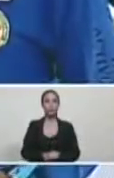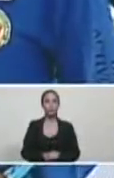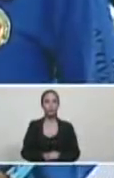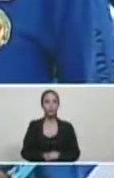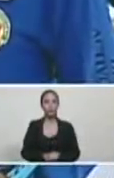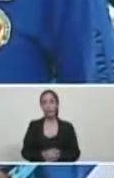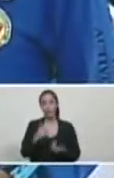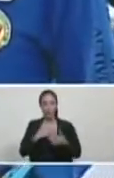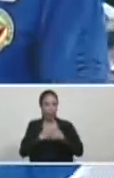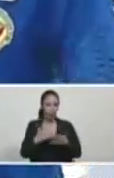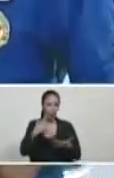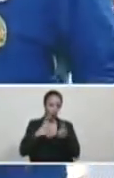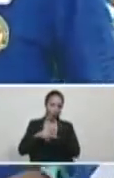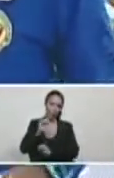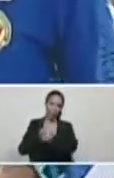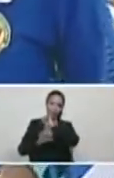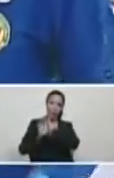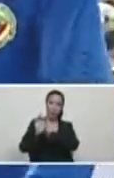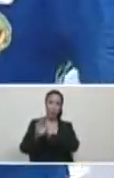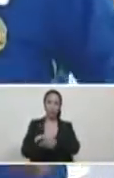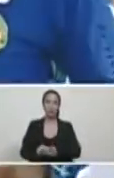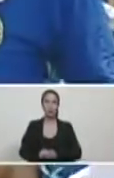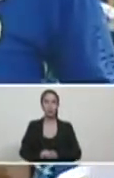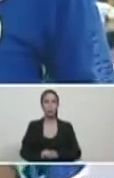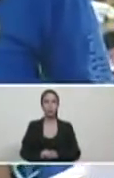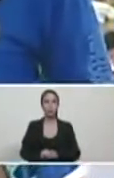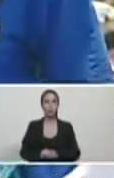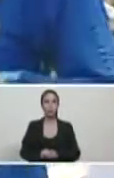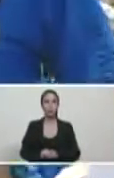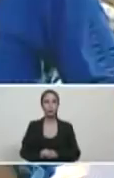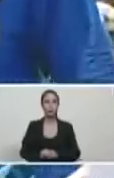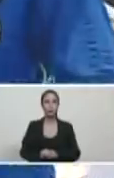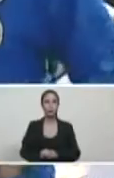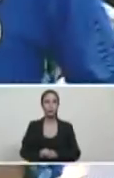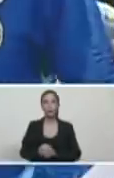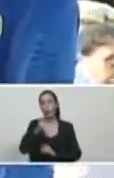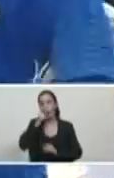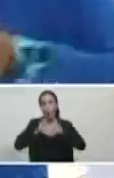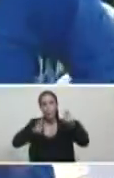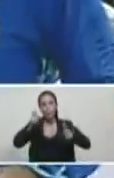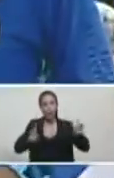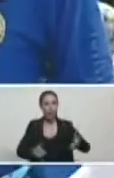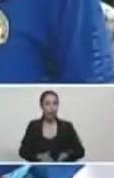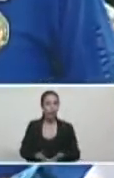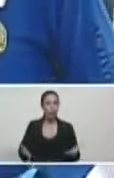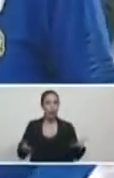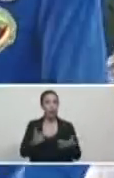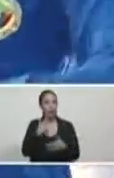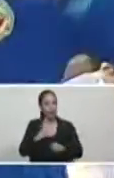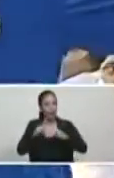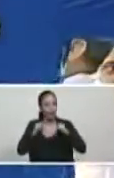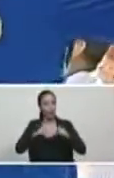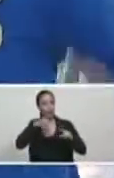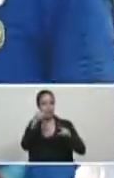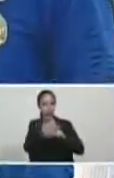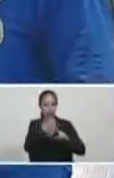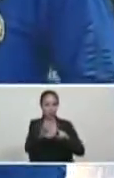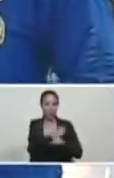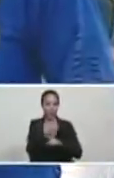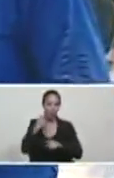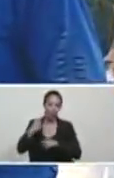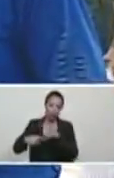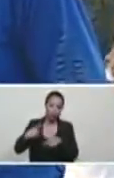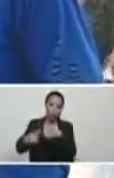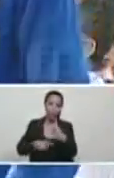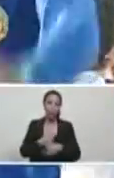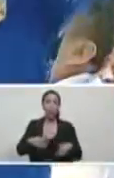estamos dispuestos a defender esta patria hasta con la sangre. Y cuente con un pueblo noble, digno, que va a seguir batallando por el Movimiento por